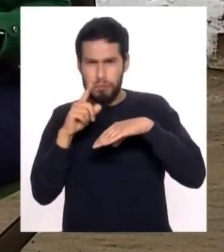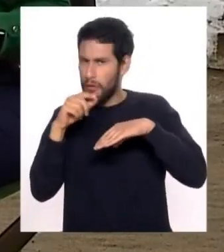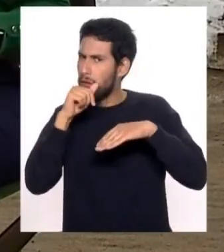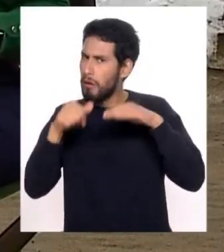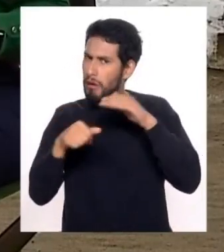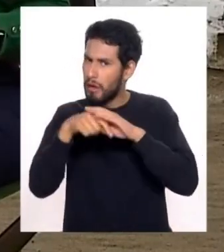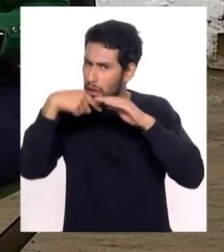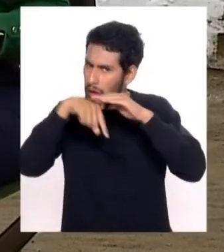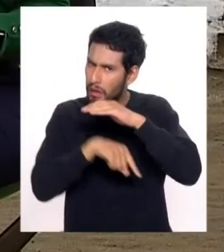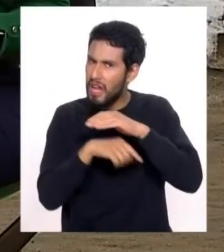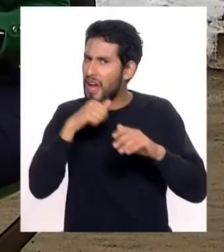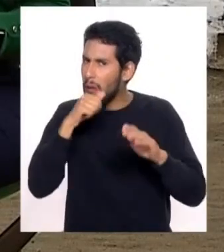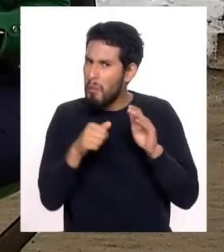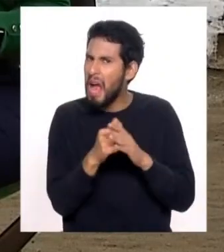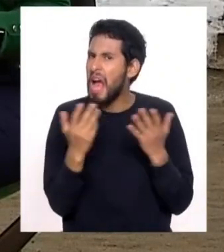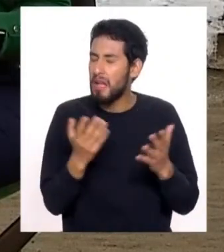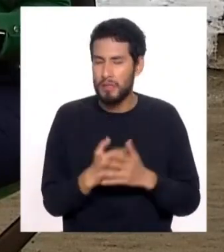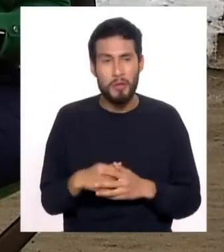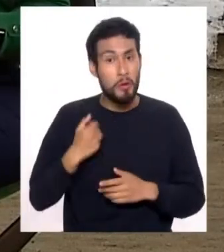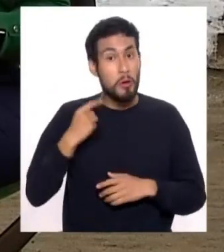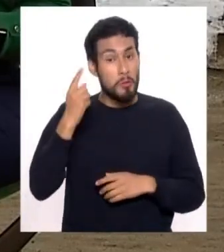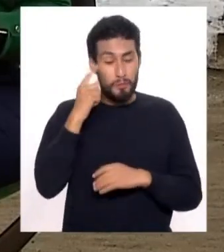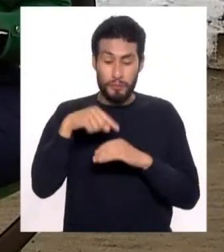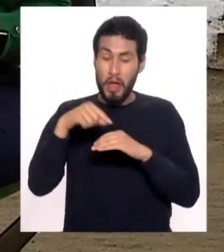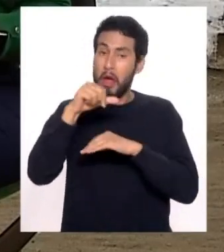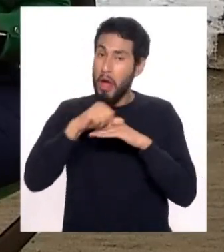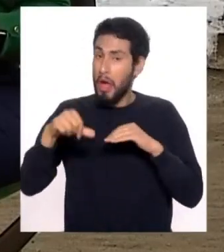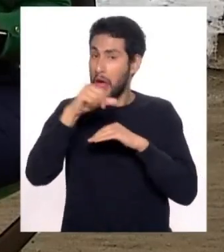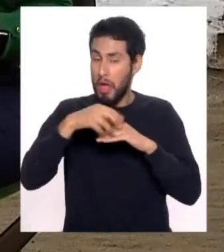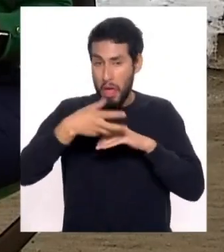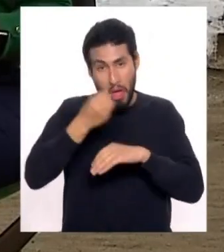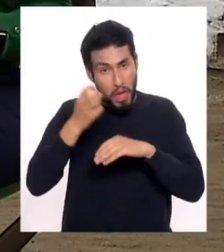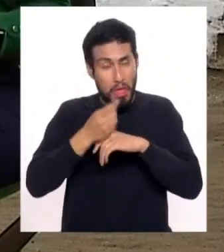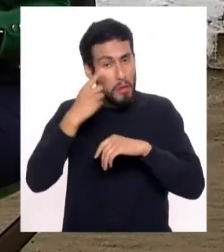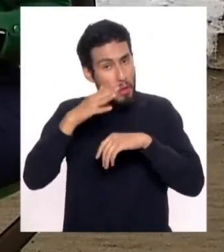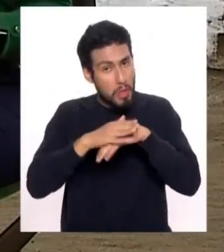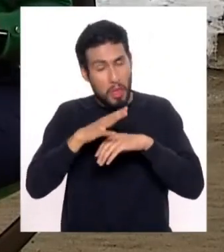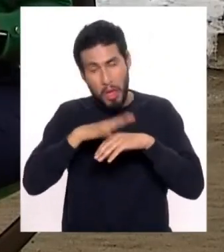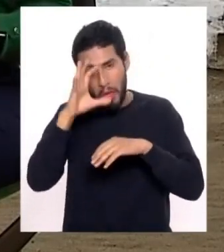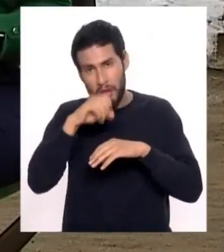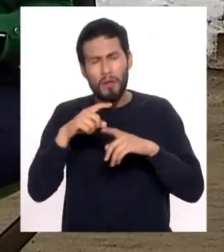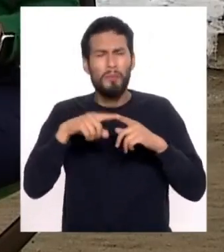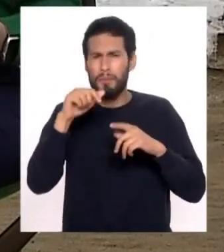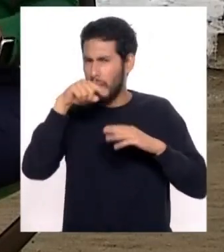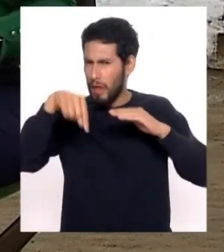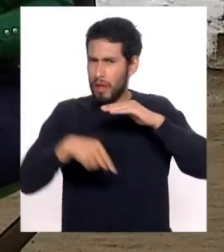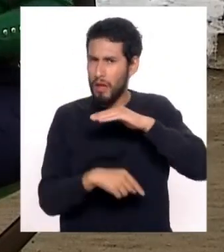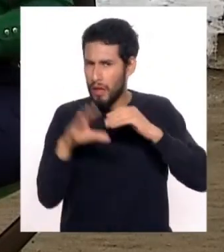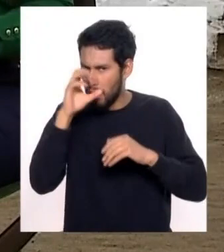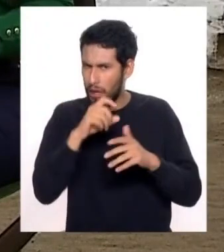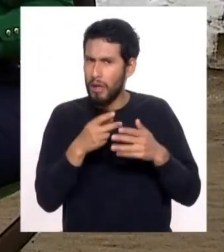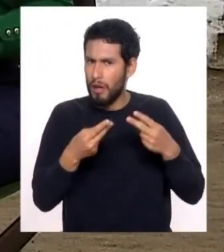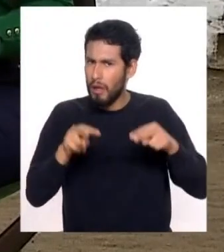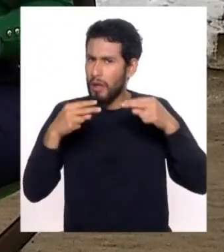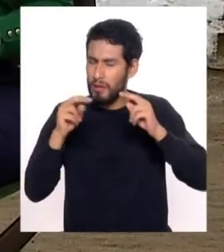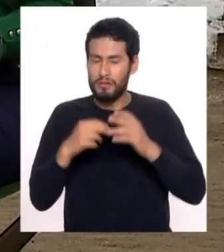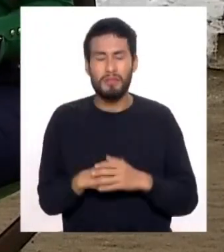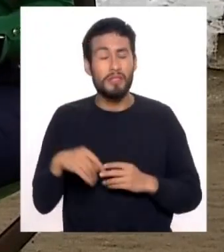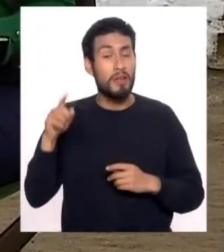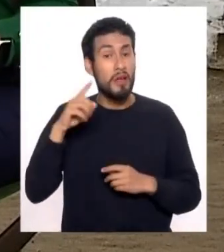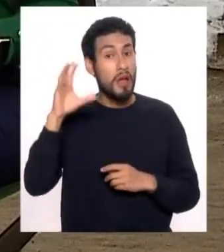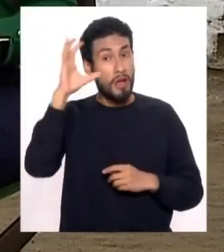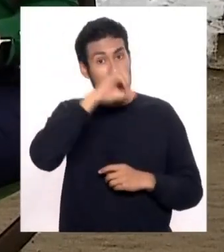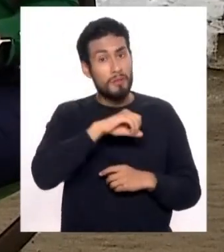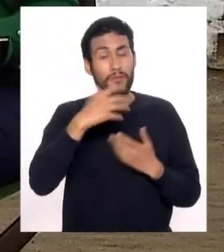no estamos constantemente haciendo criocirugía, extirpando, cauterizando, y el tema tiende a replicar. Entonces, no hay que descuidar